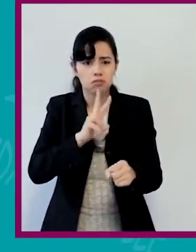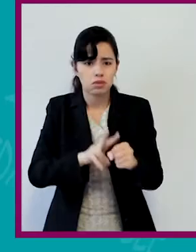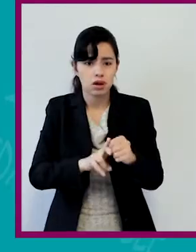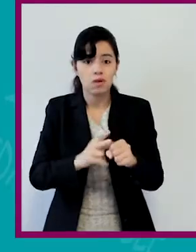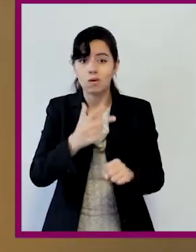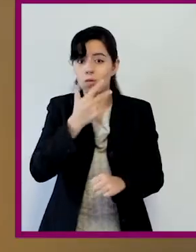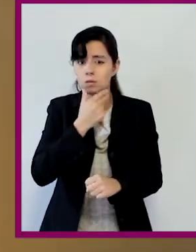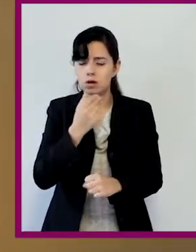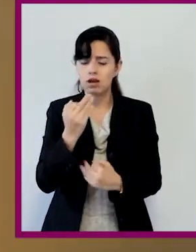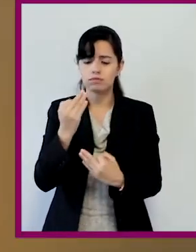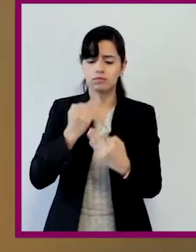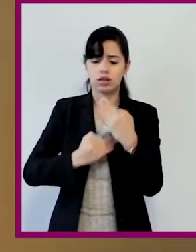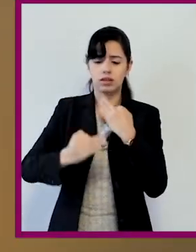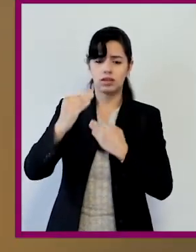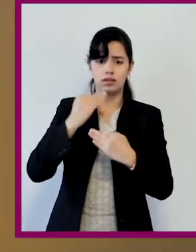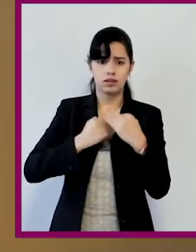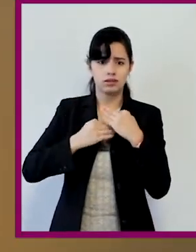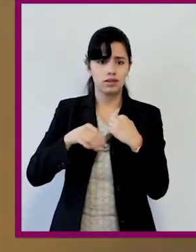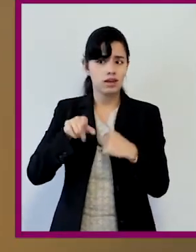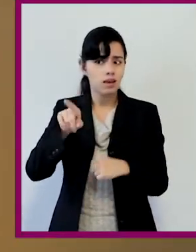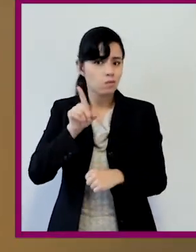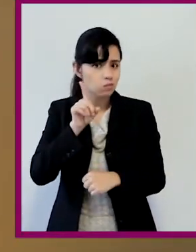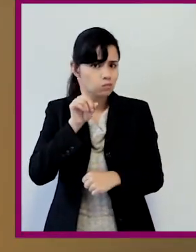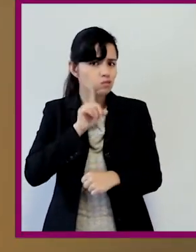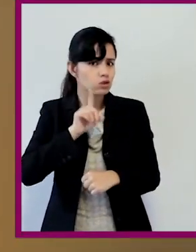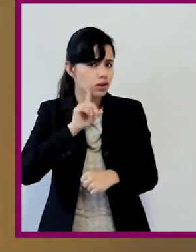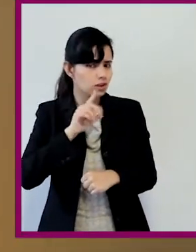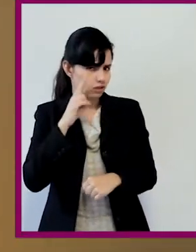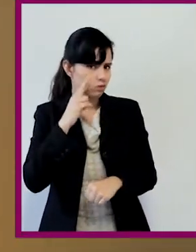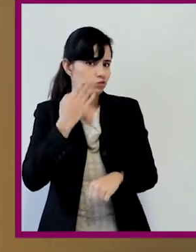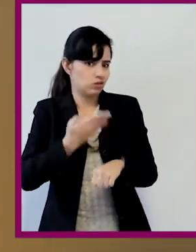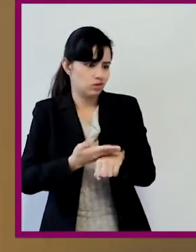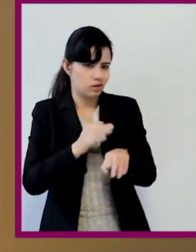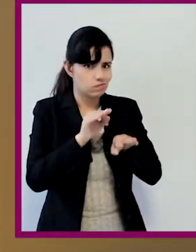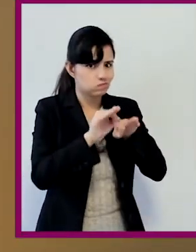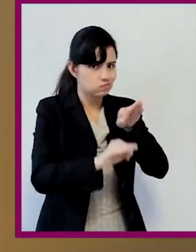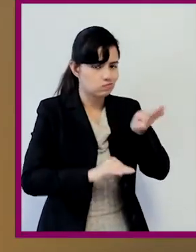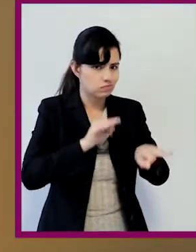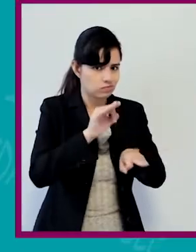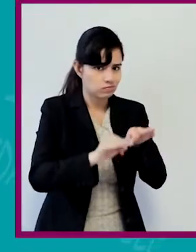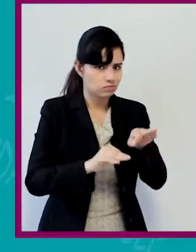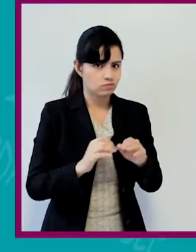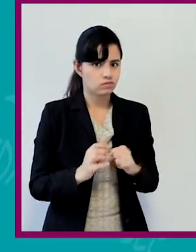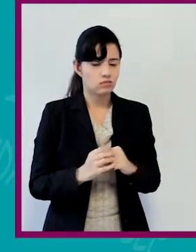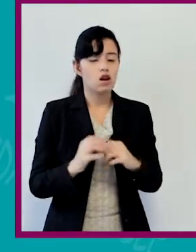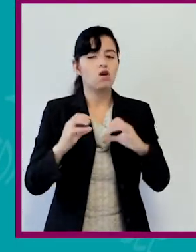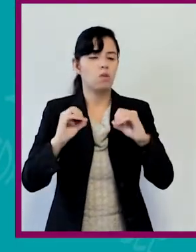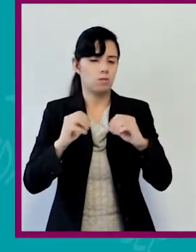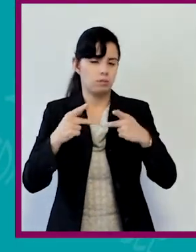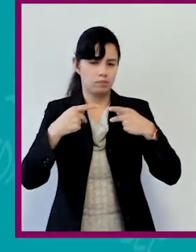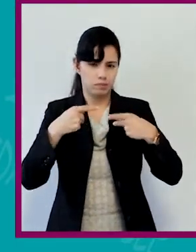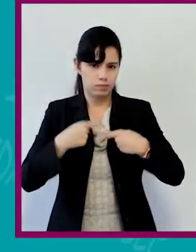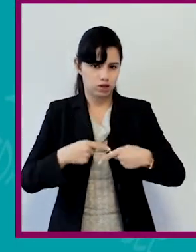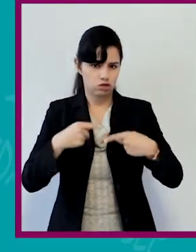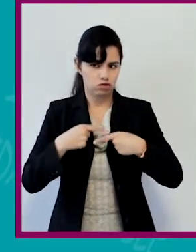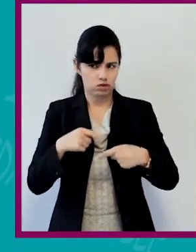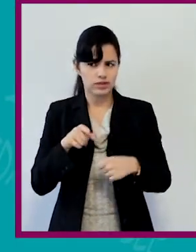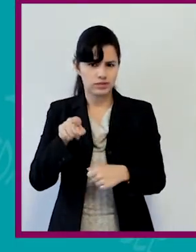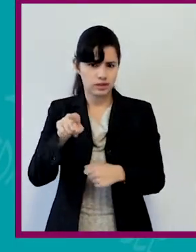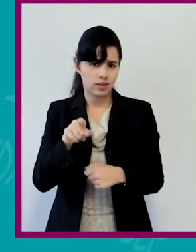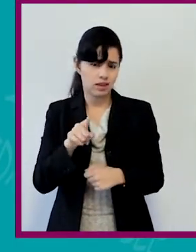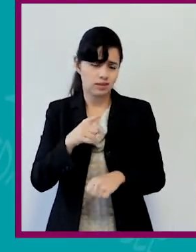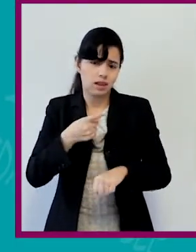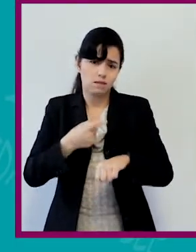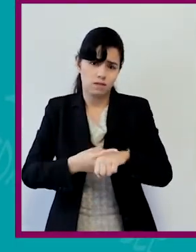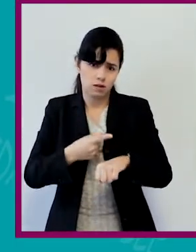las encargadas del cuidado. O a las personas que viven con VIH, por poner la